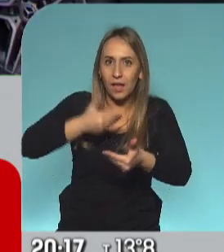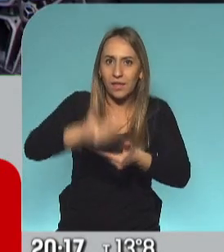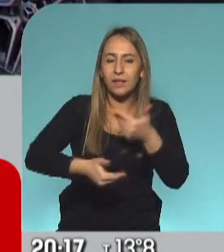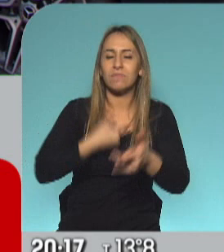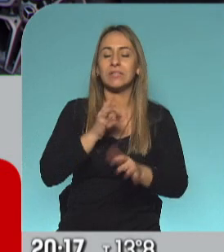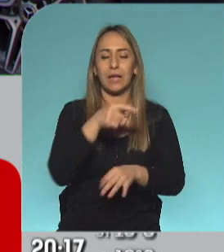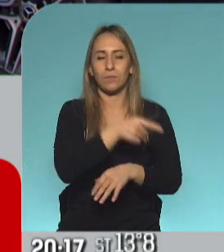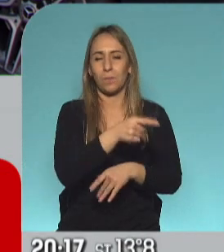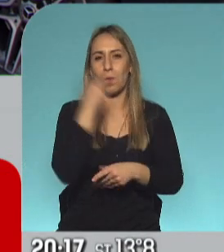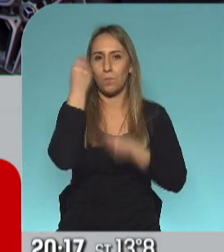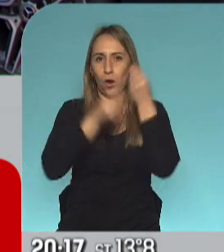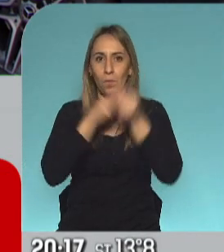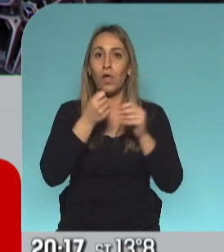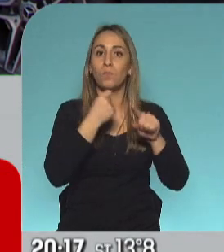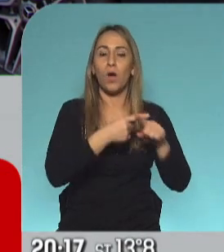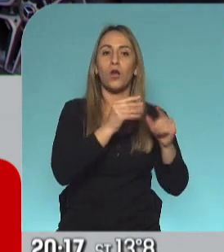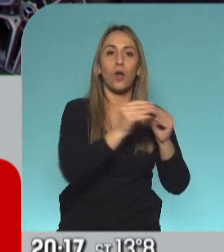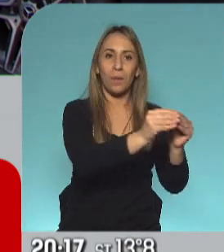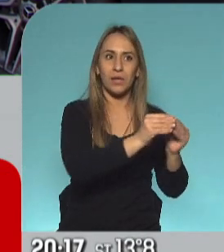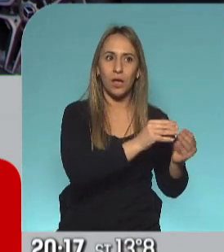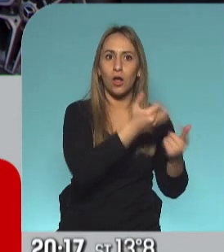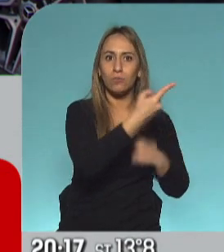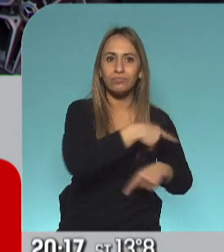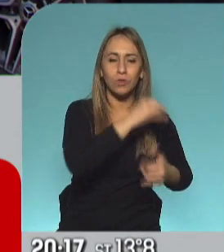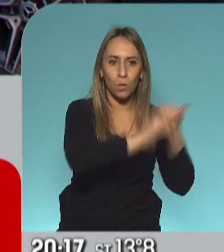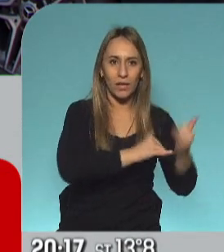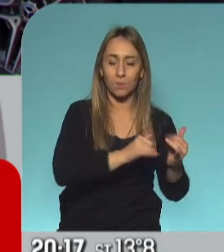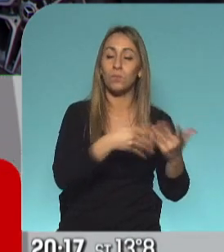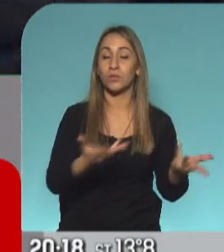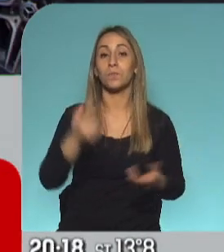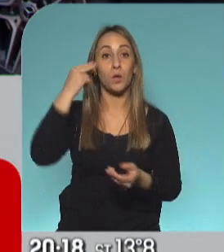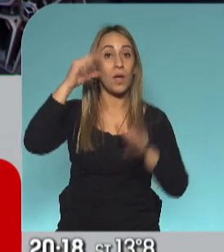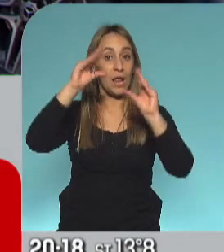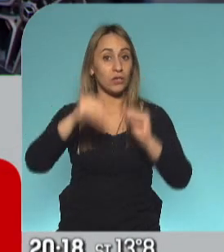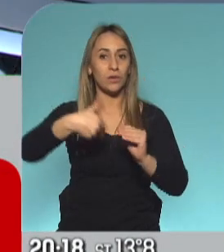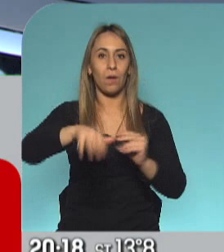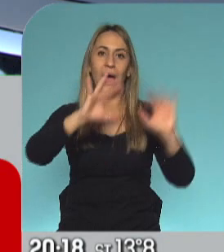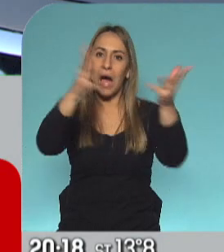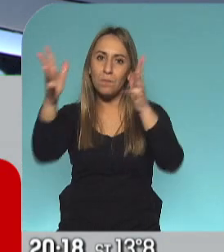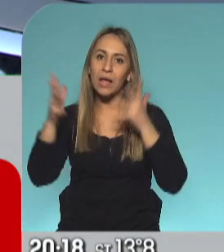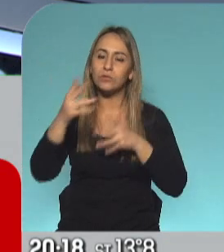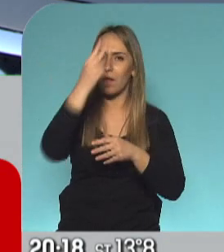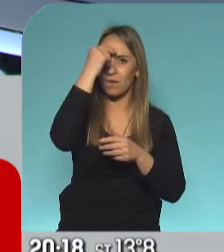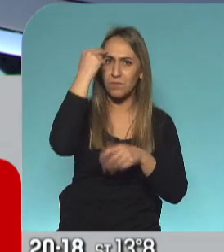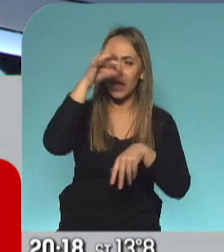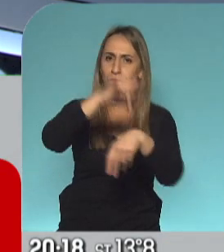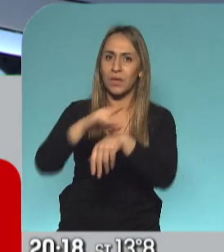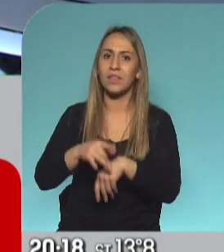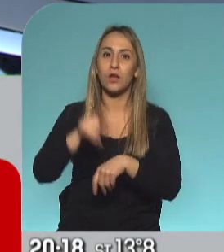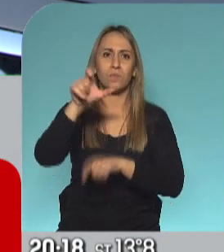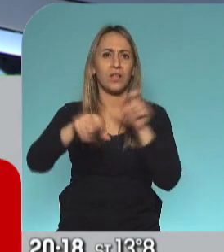las cosas que le van contando sus colegas. A las 9 de la noche se va a dar un aplauso masivo a los médicos, a los enfermeros, a los